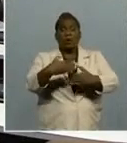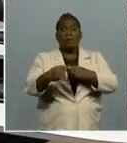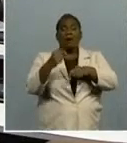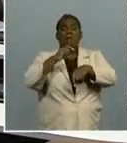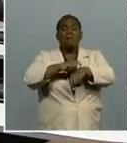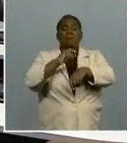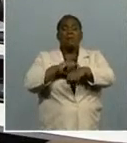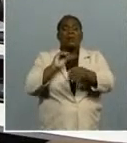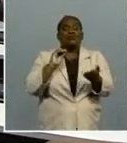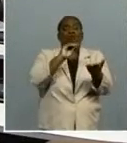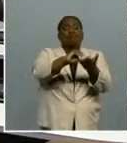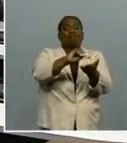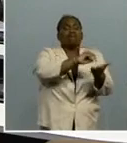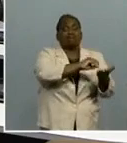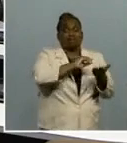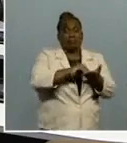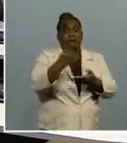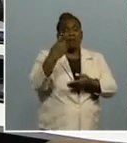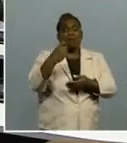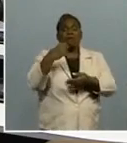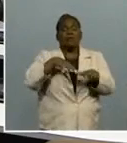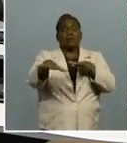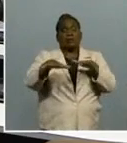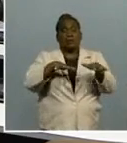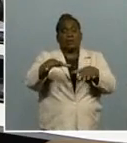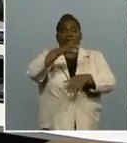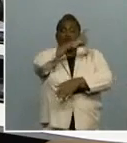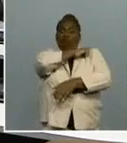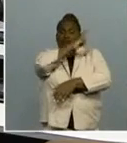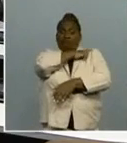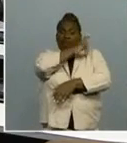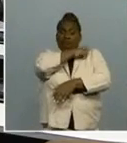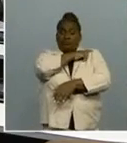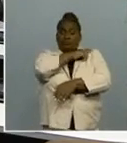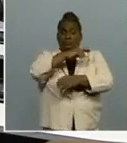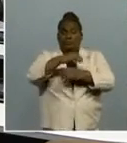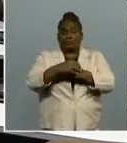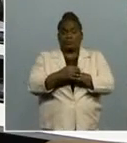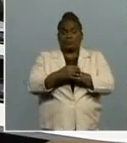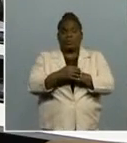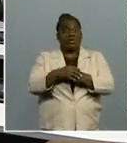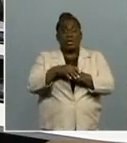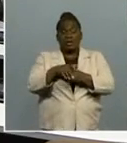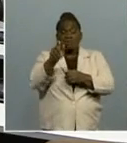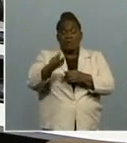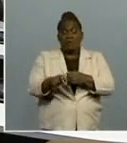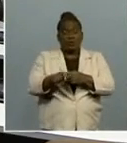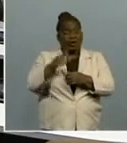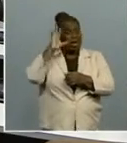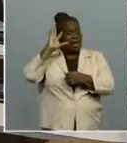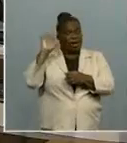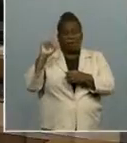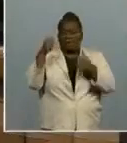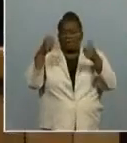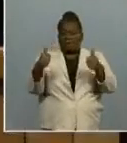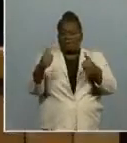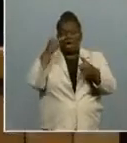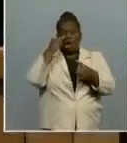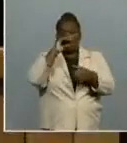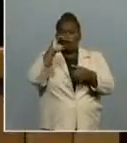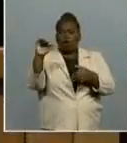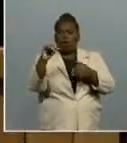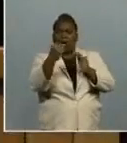por insuficiente preparación de algunos directivos en adecuada interpretación de las normas pero